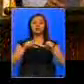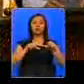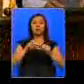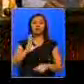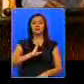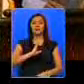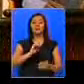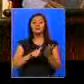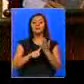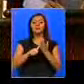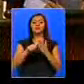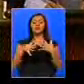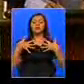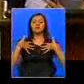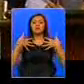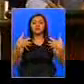el Ministerio de Salud y la